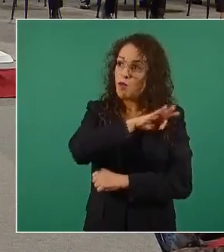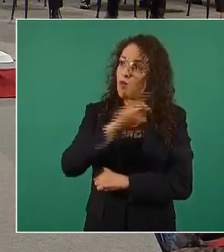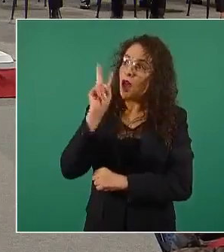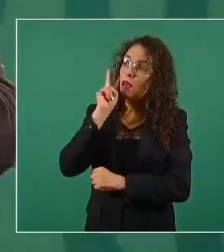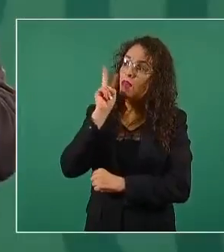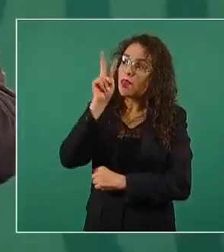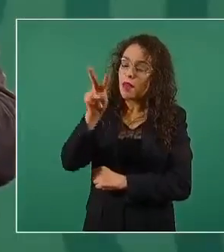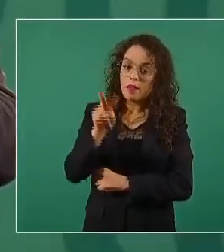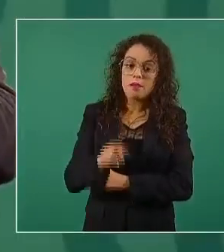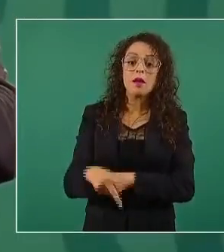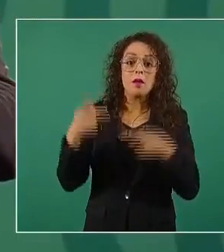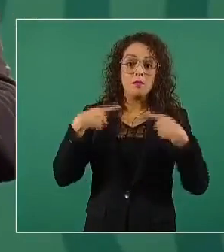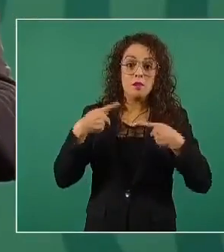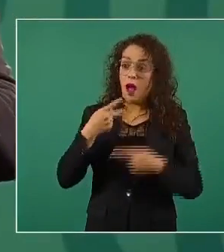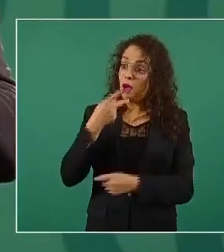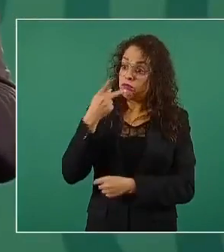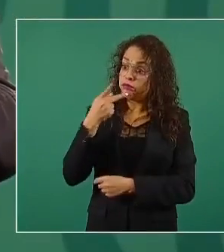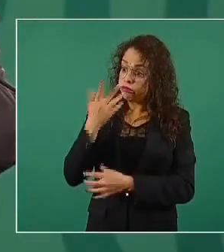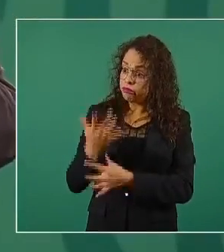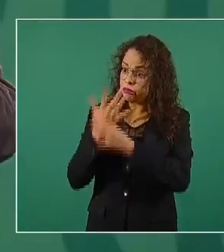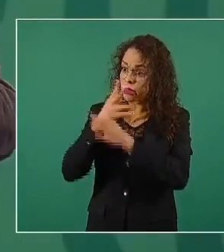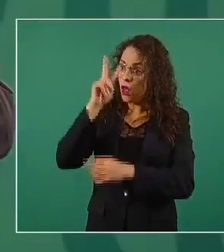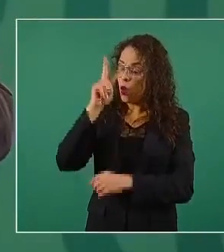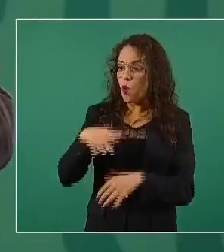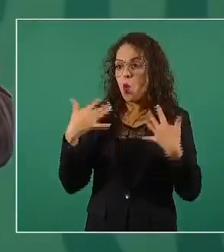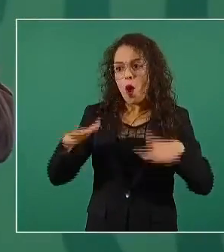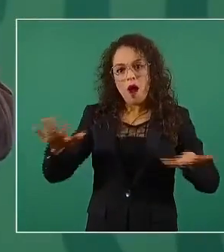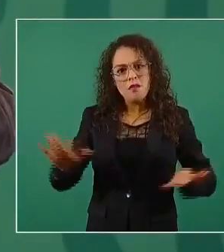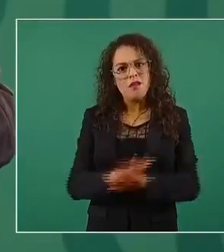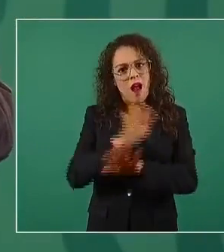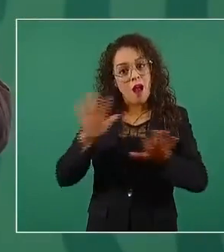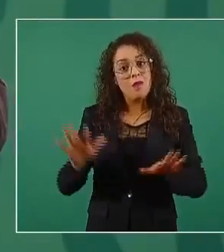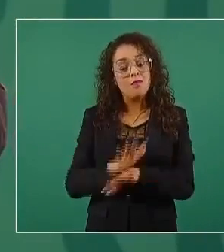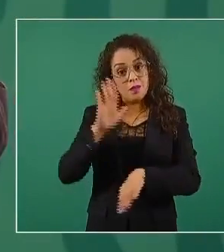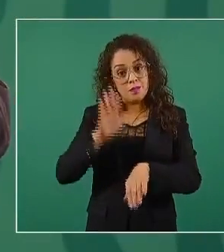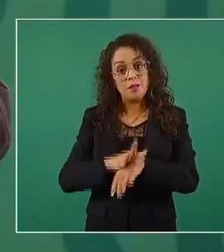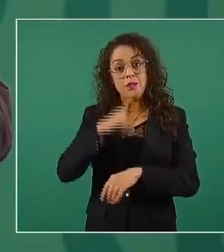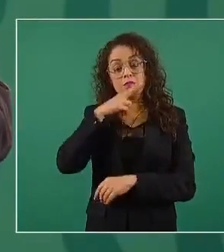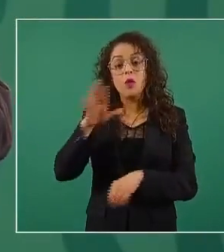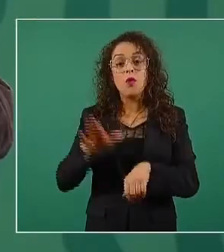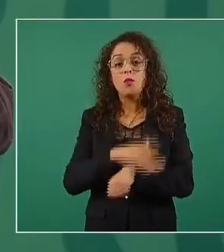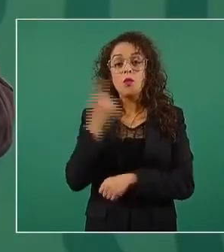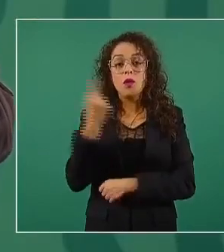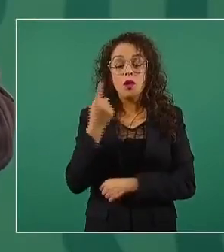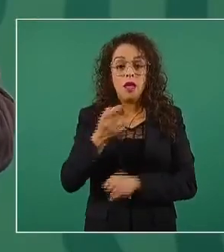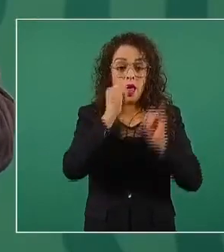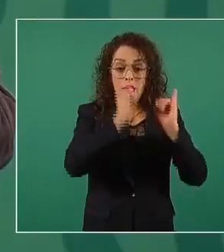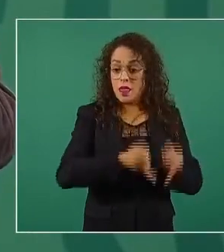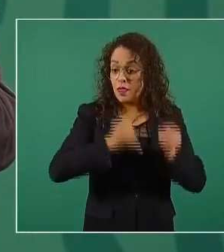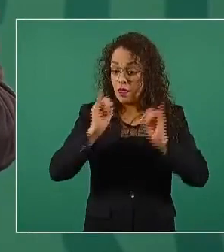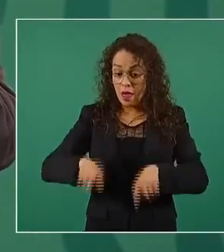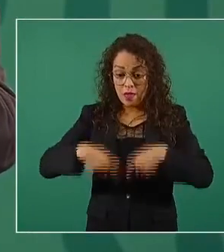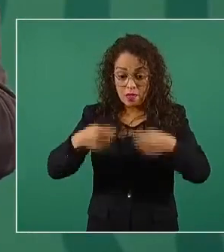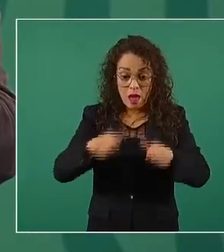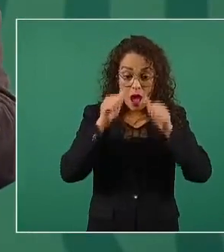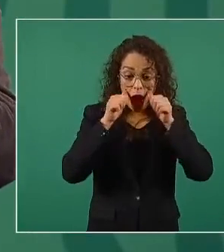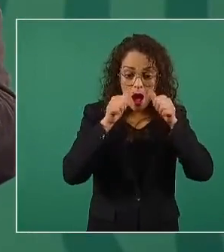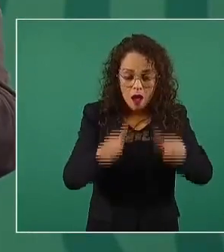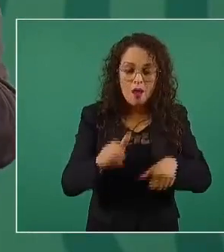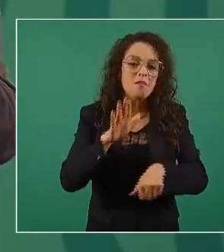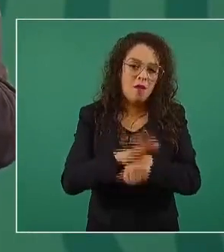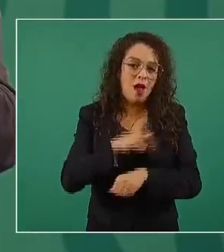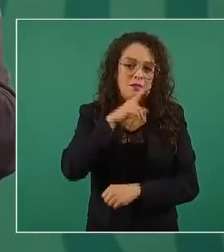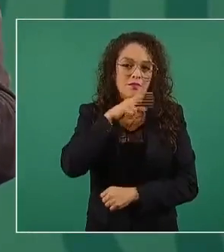los cambios radicales que hay cuando se atiende a la persona individualmente. La pandemia nos ha hecho